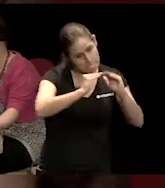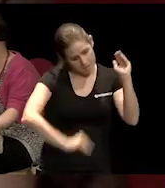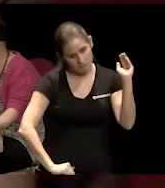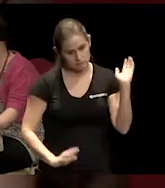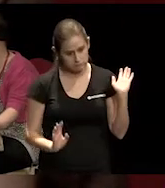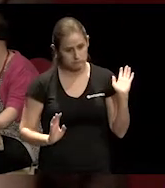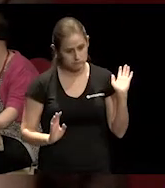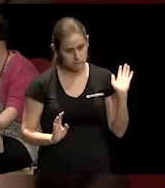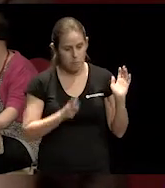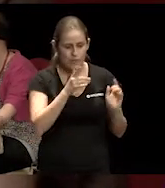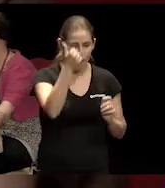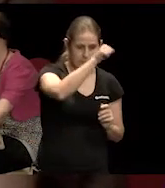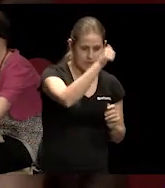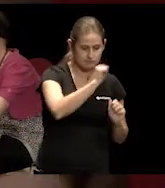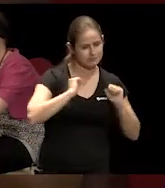un choque